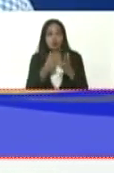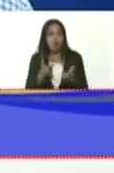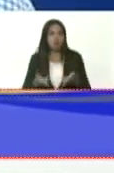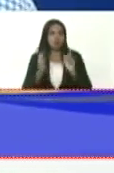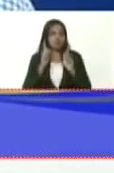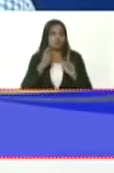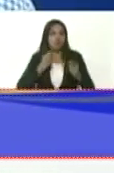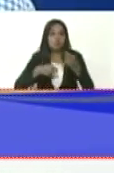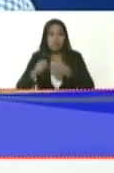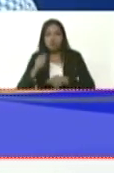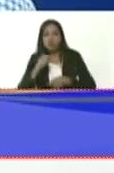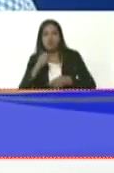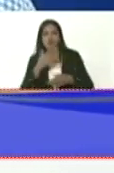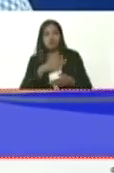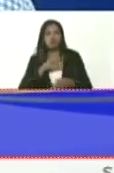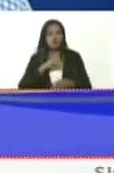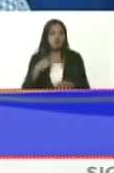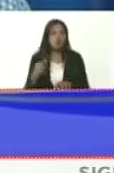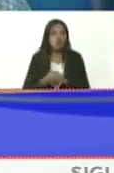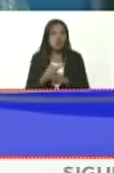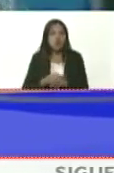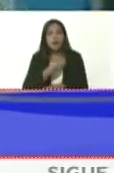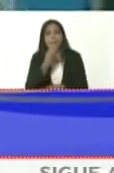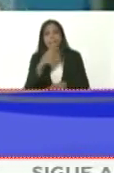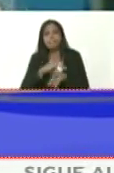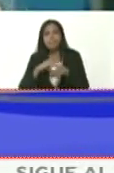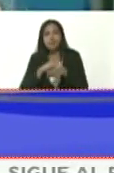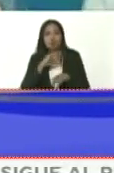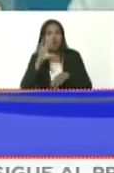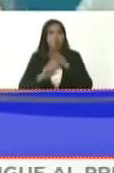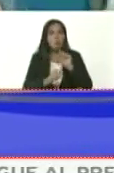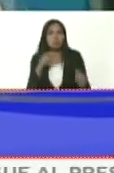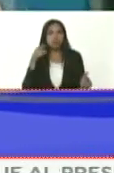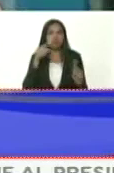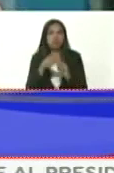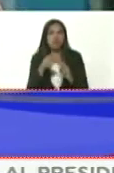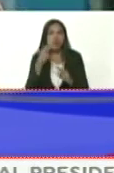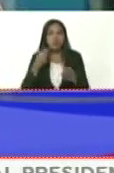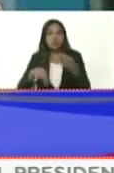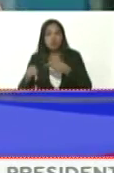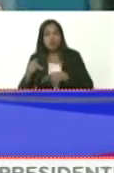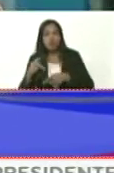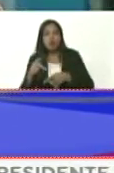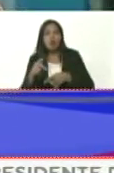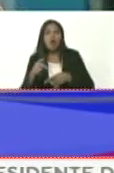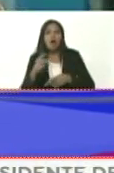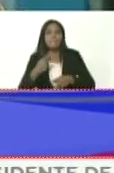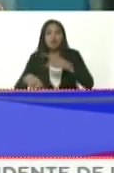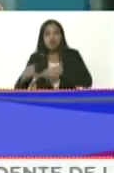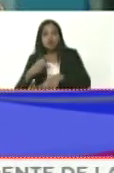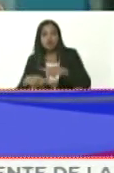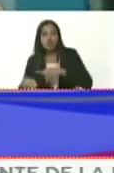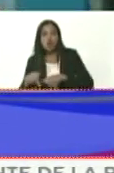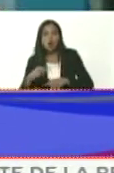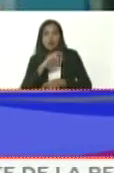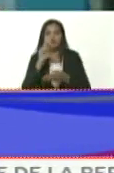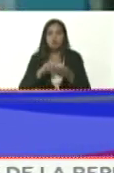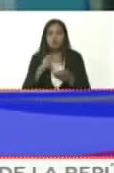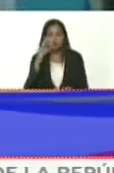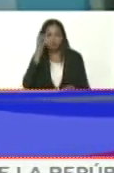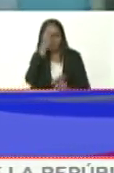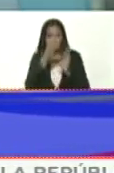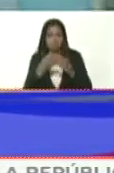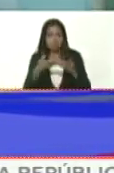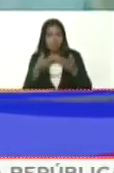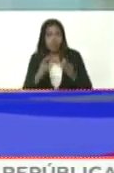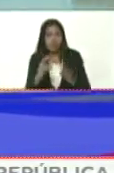listas para que las gobernaciones, los ministerios compren directo a la producción nacional. Yo le puedo dar fe, presidente, porque ya